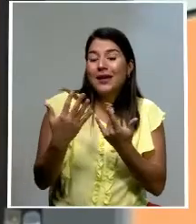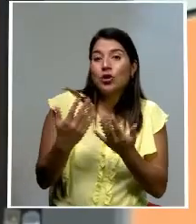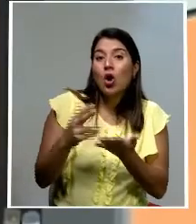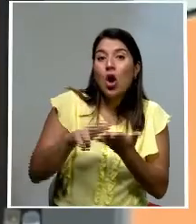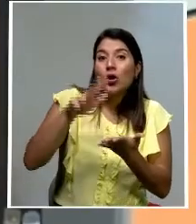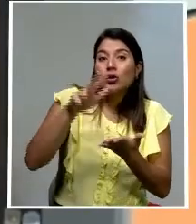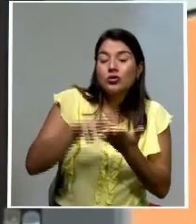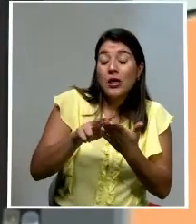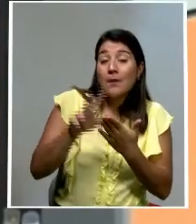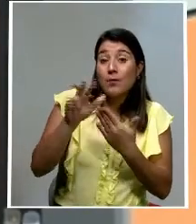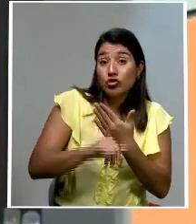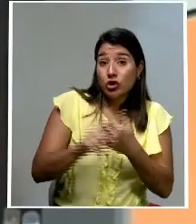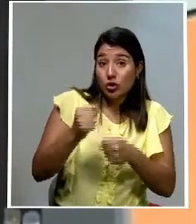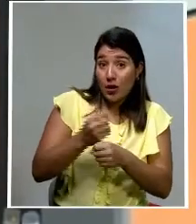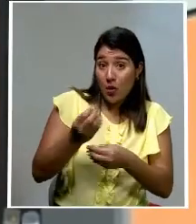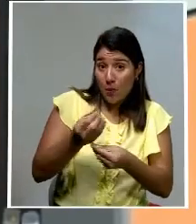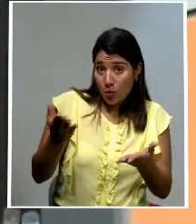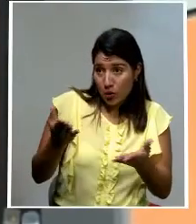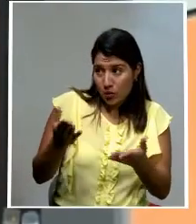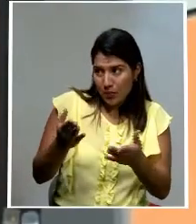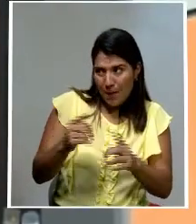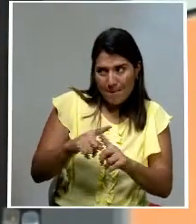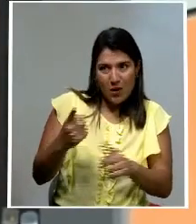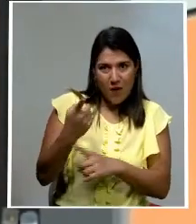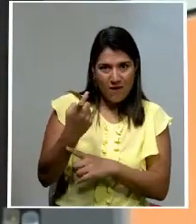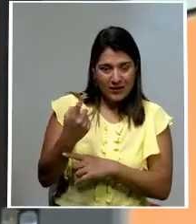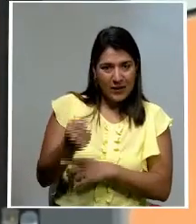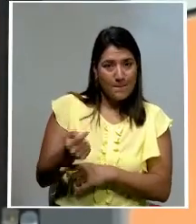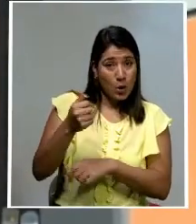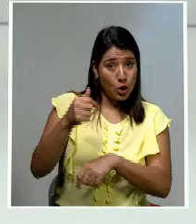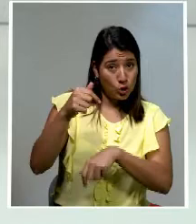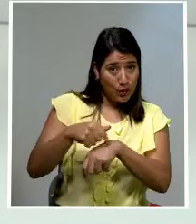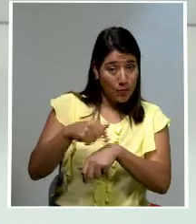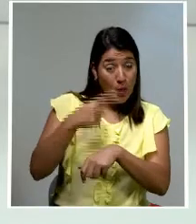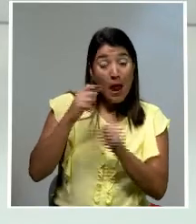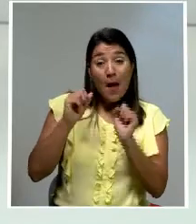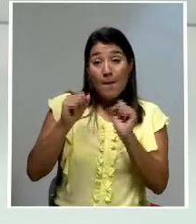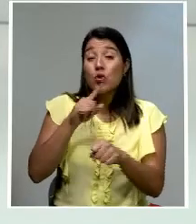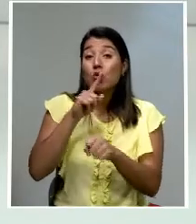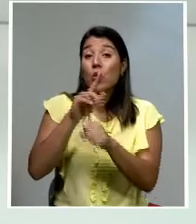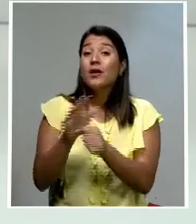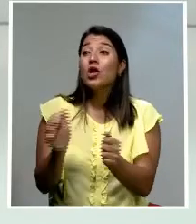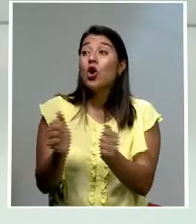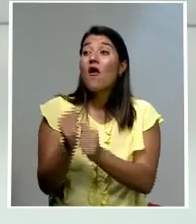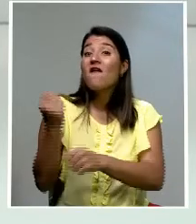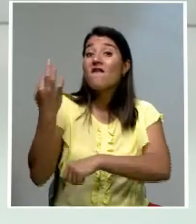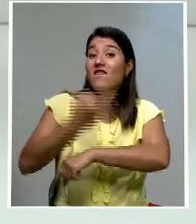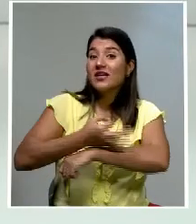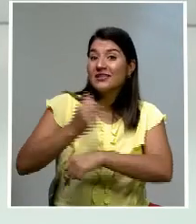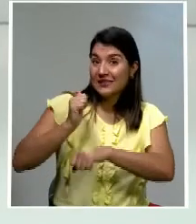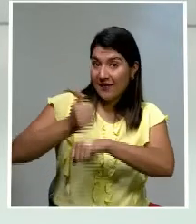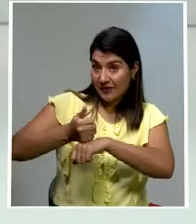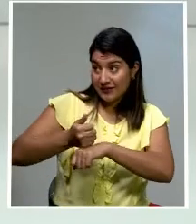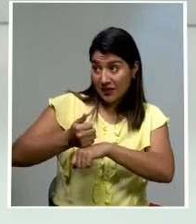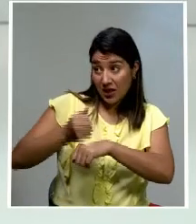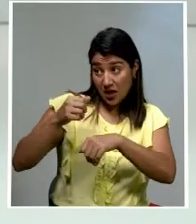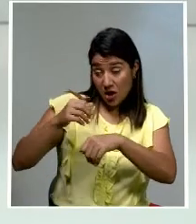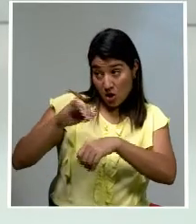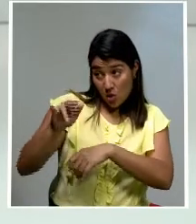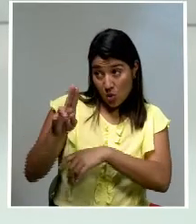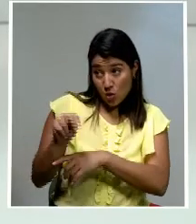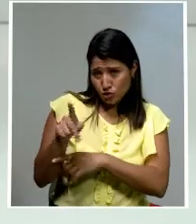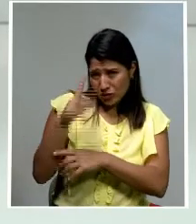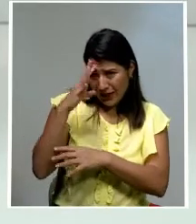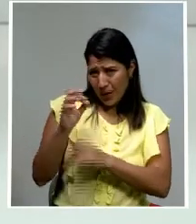público. Queda poco tiempo para poder, o por lo menos para poder llegar a la fecha que ustedes tenían trazada, que era el mes de junio. ¿Usted lo ve